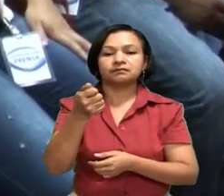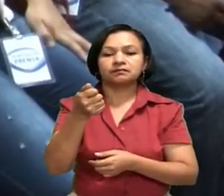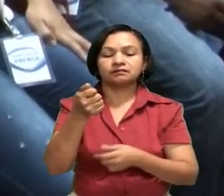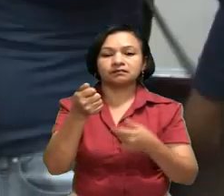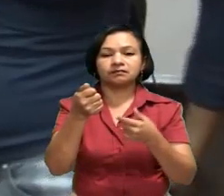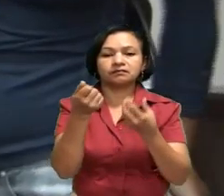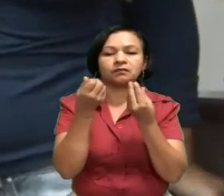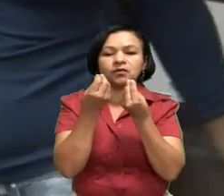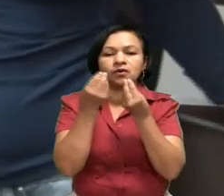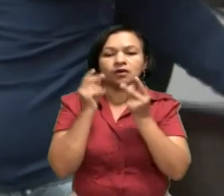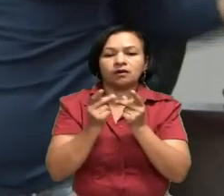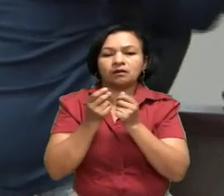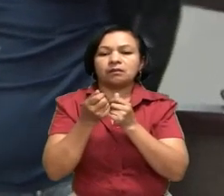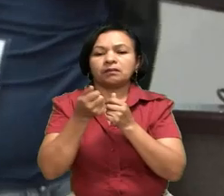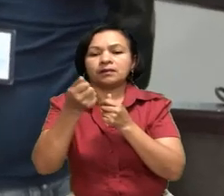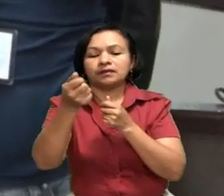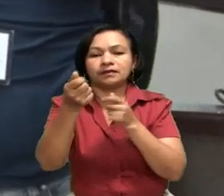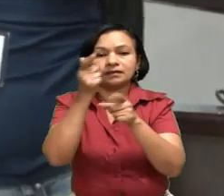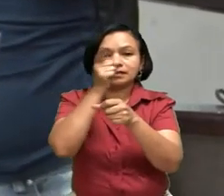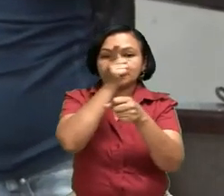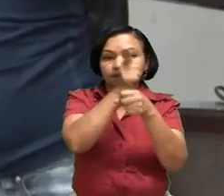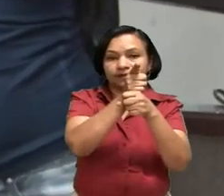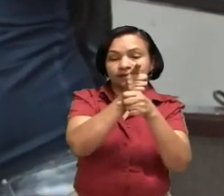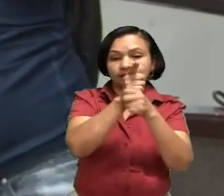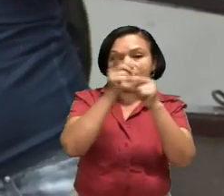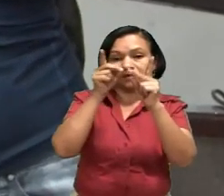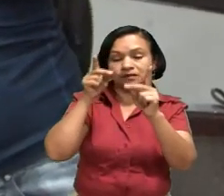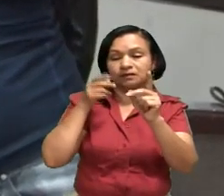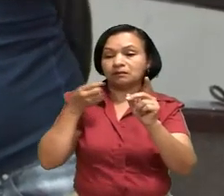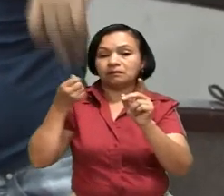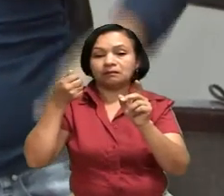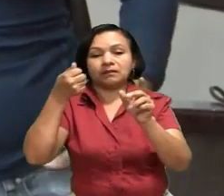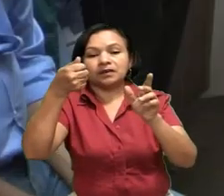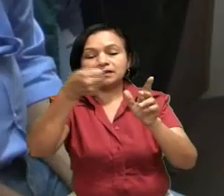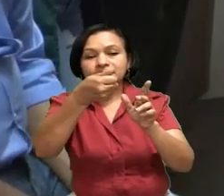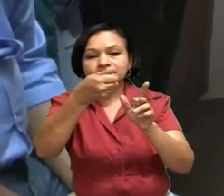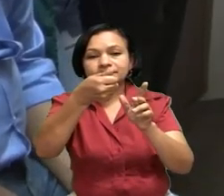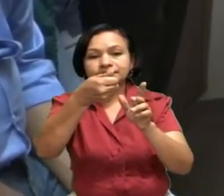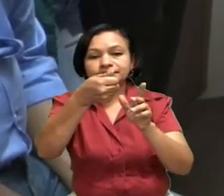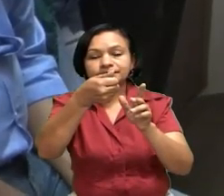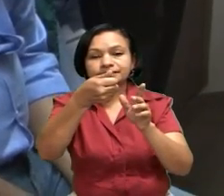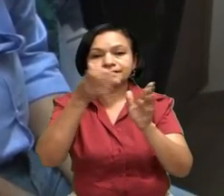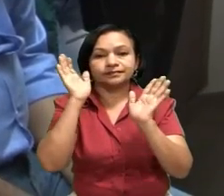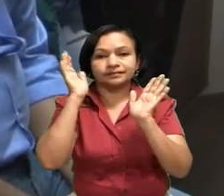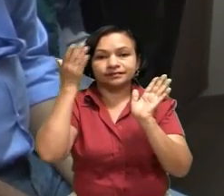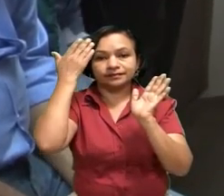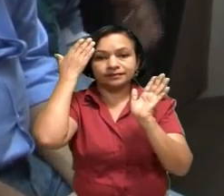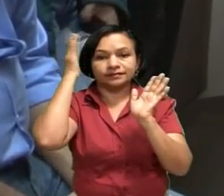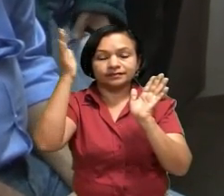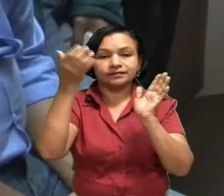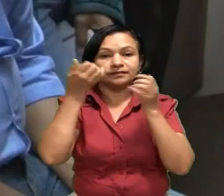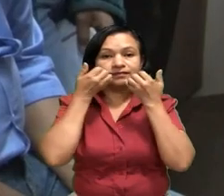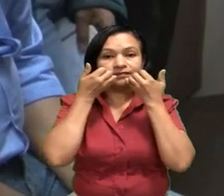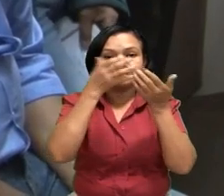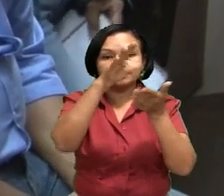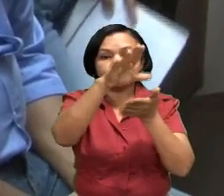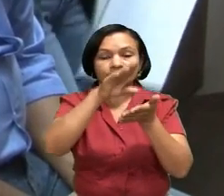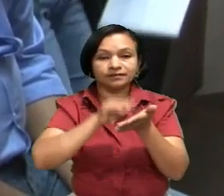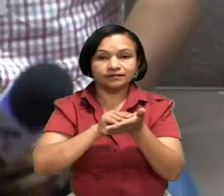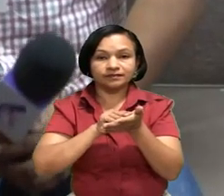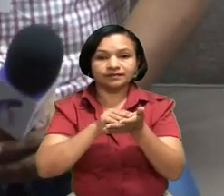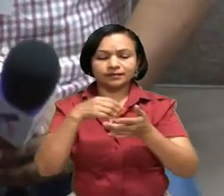malote de un montón de cámara alrededor de una persona la meten y se dan cuenta que alguien está dando una declaración entonces